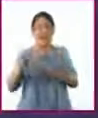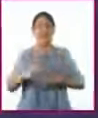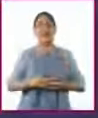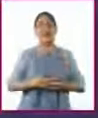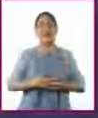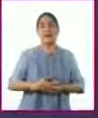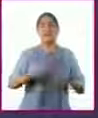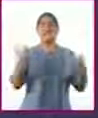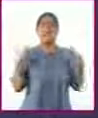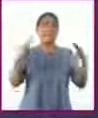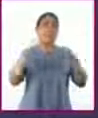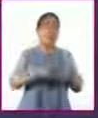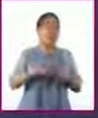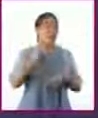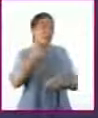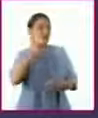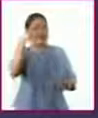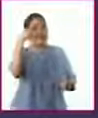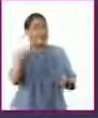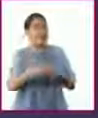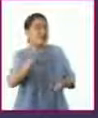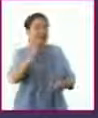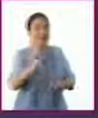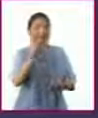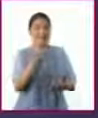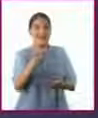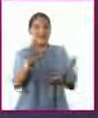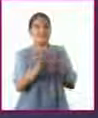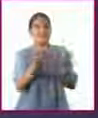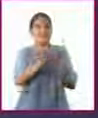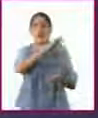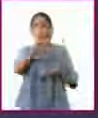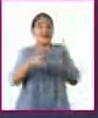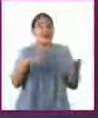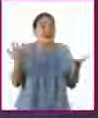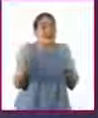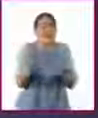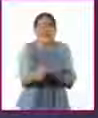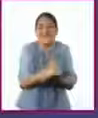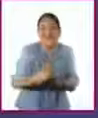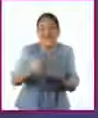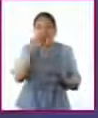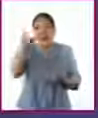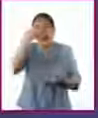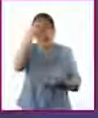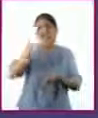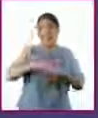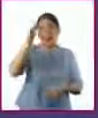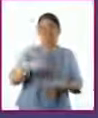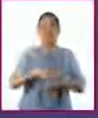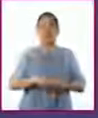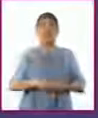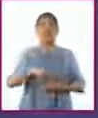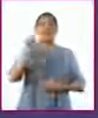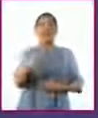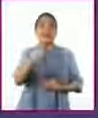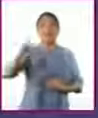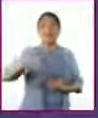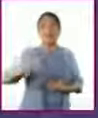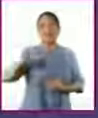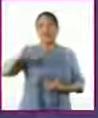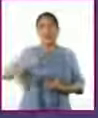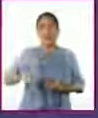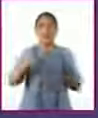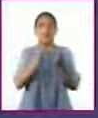Profesora, pues yo creo que para todo aquello en lo que deseemos aprender más. Es muy importante que cuando